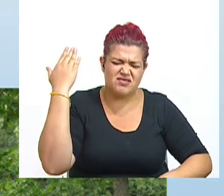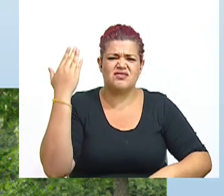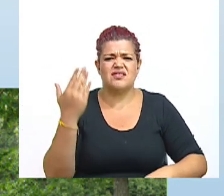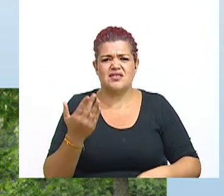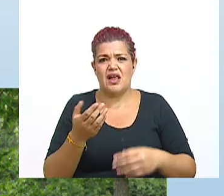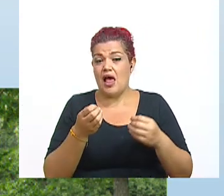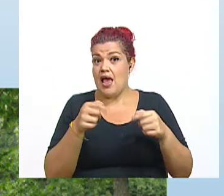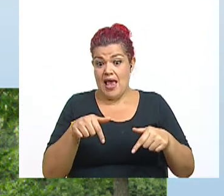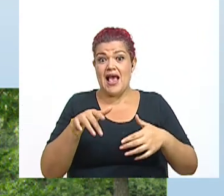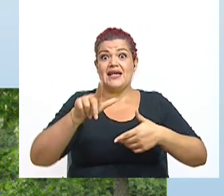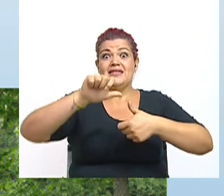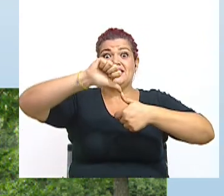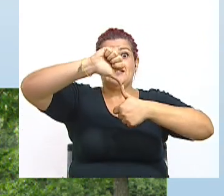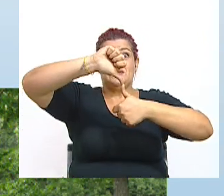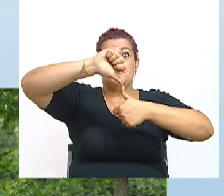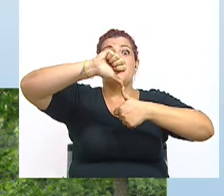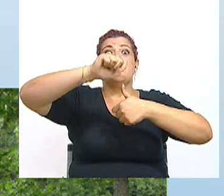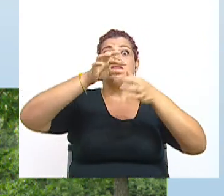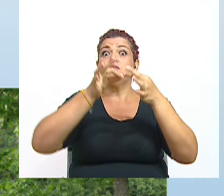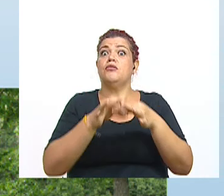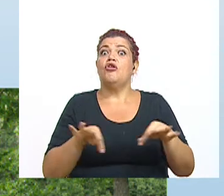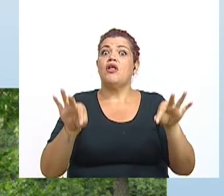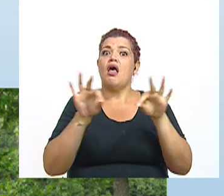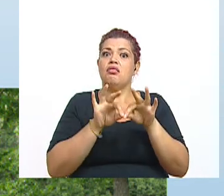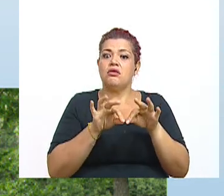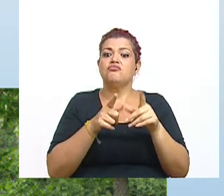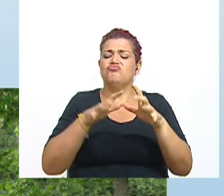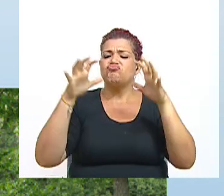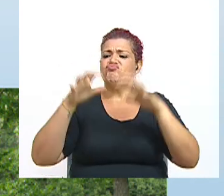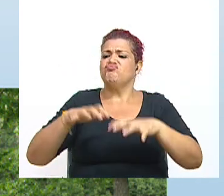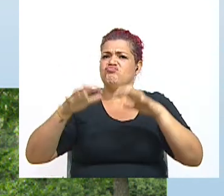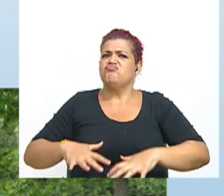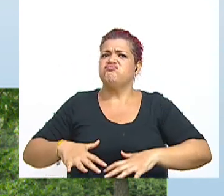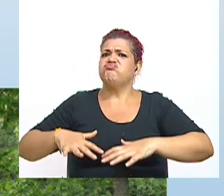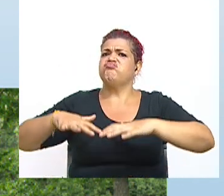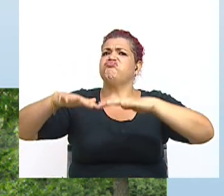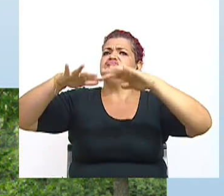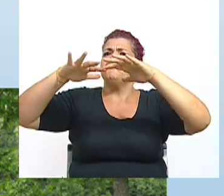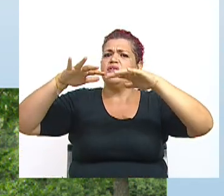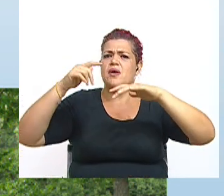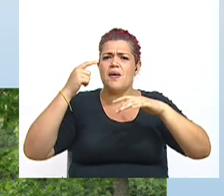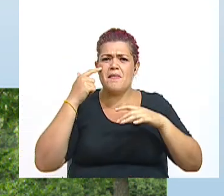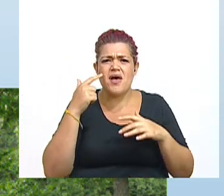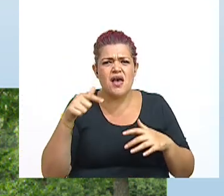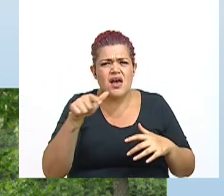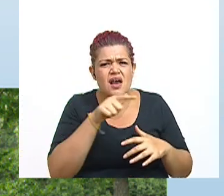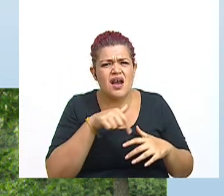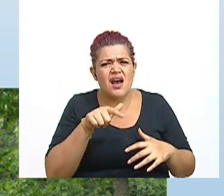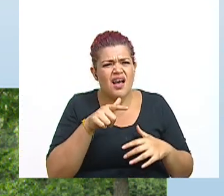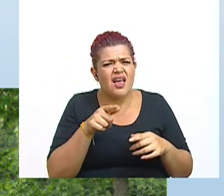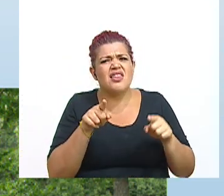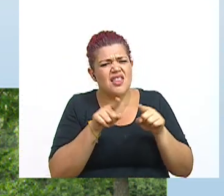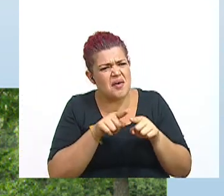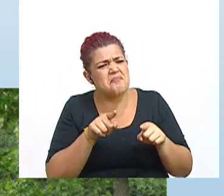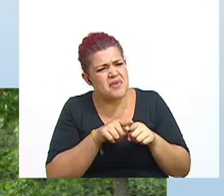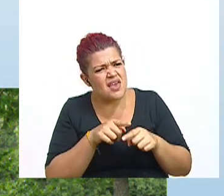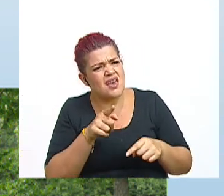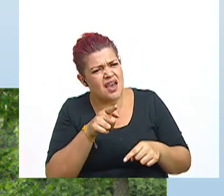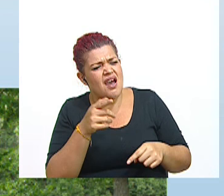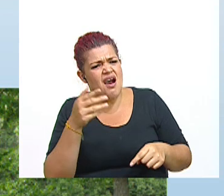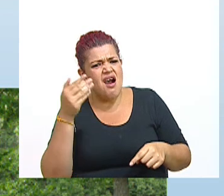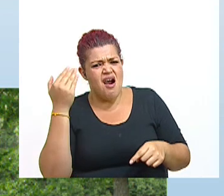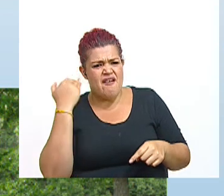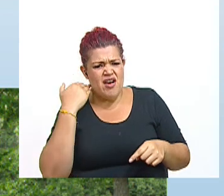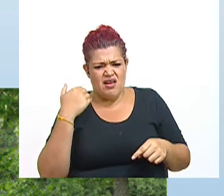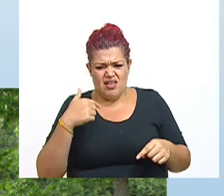de Centroamérica también es importante mencionar las inundaciones, que como vemos en estos datos también han afectado seriamente la realidad de